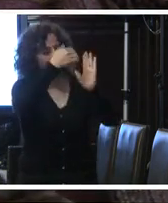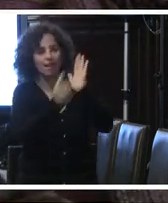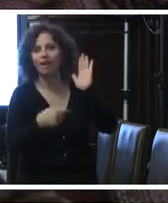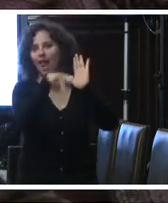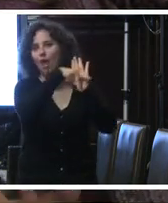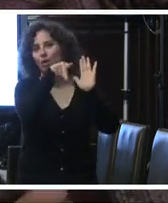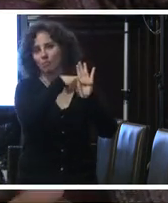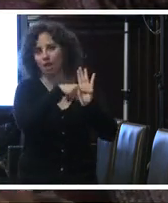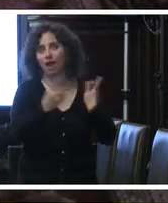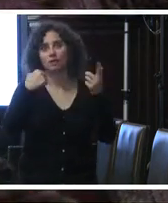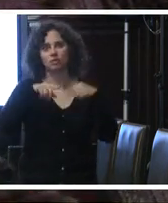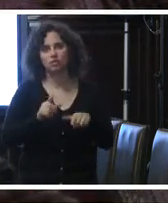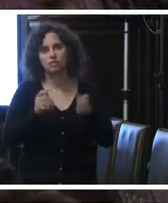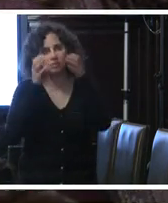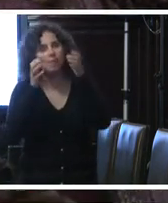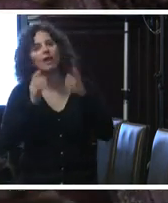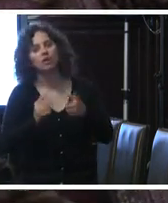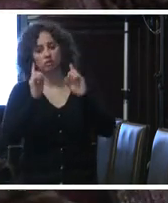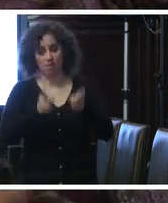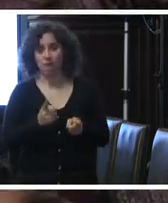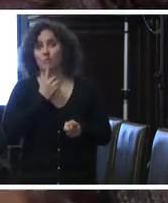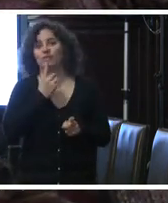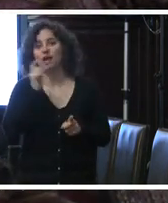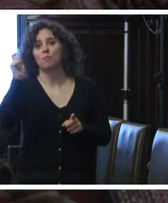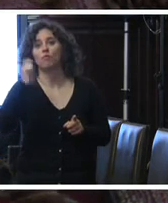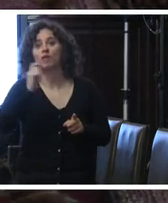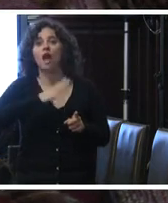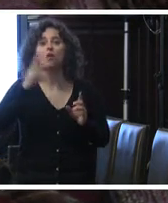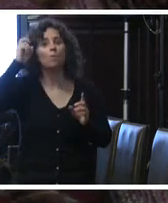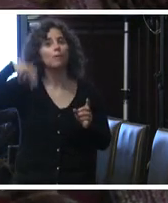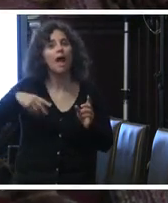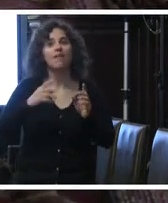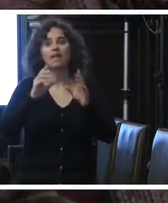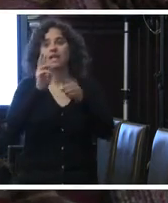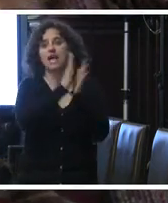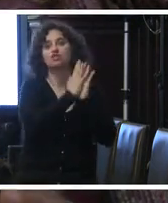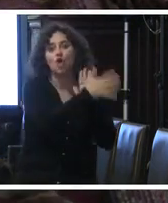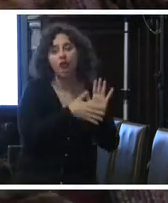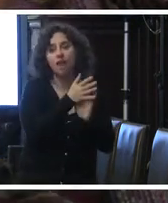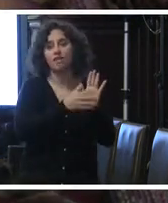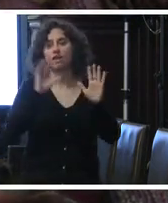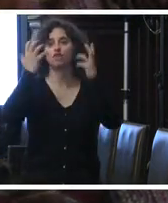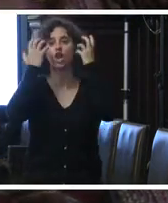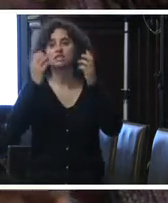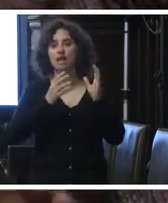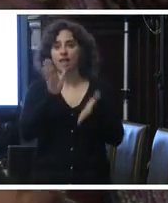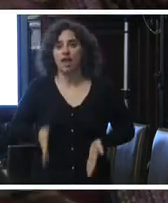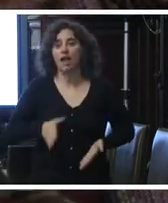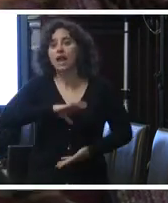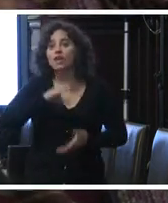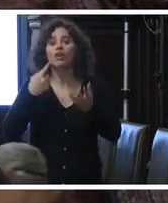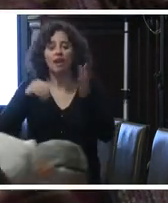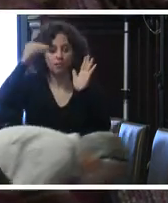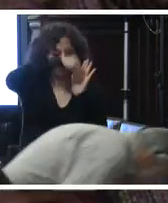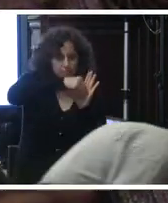nacional, ¿no? De la misma manera, las políticas públicas, ¿no? Tenemos un Plan Nacional de Violencia de Género que incluye como modalidad